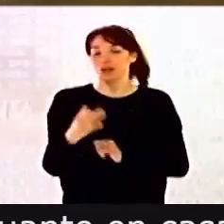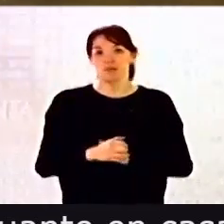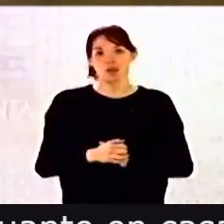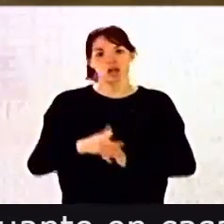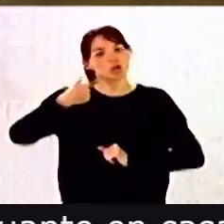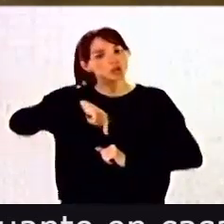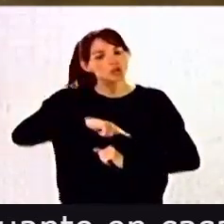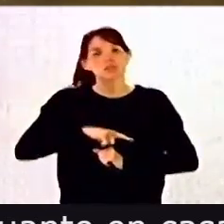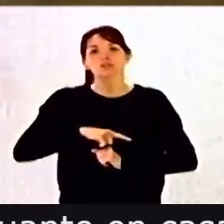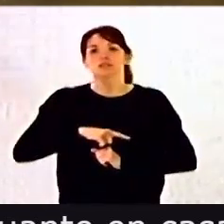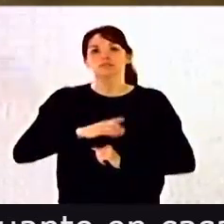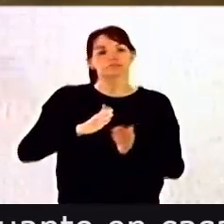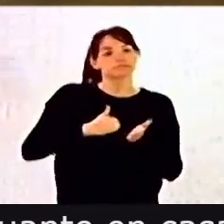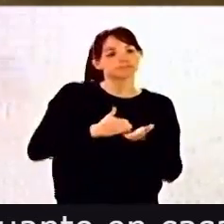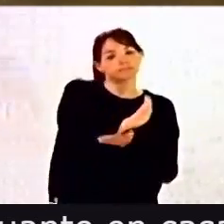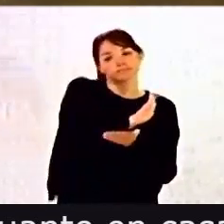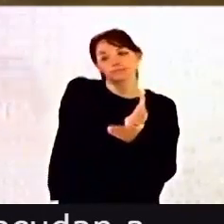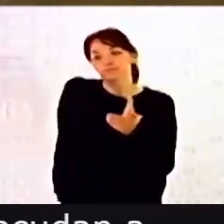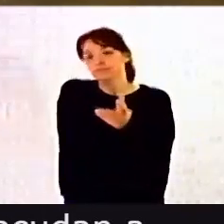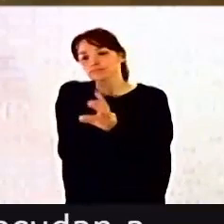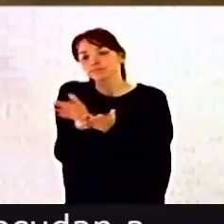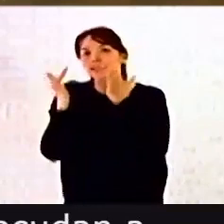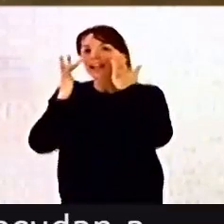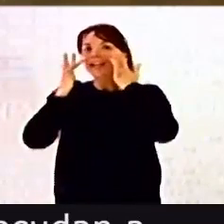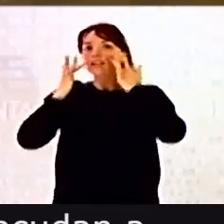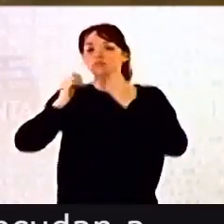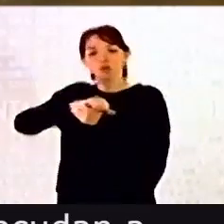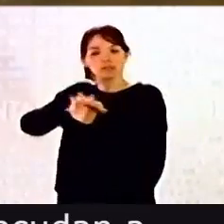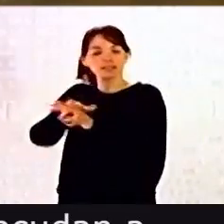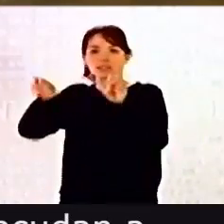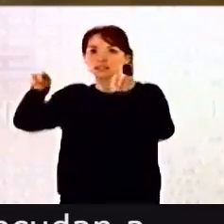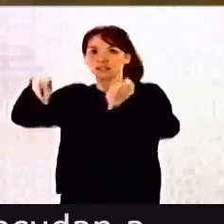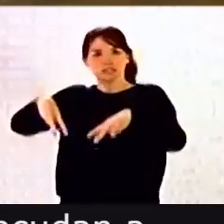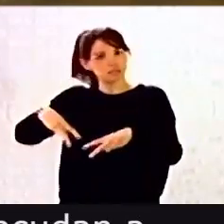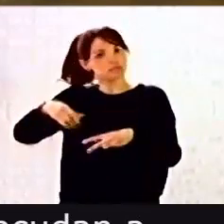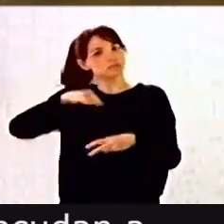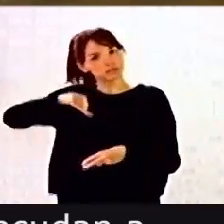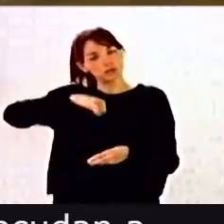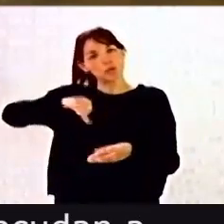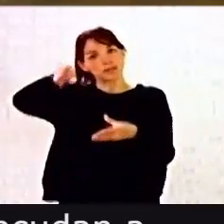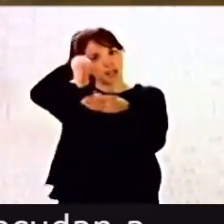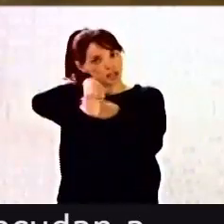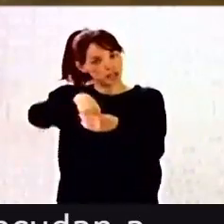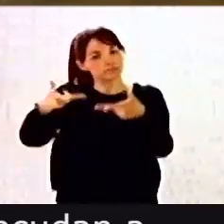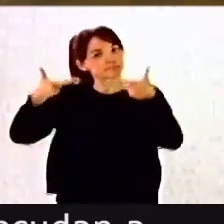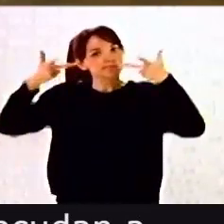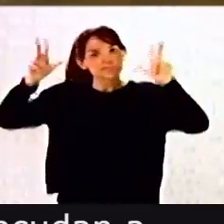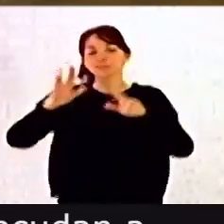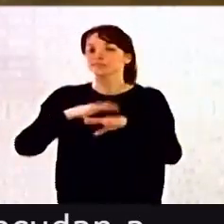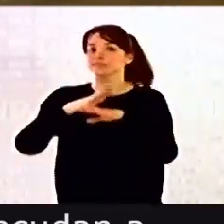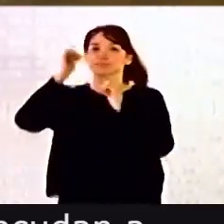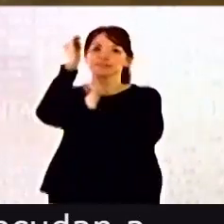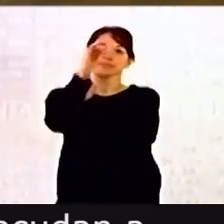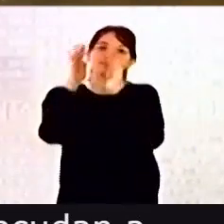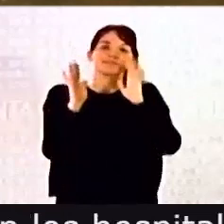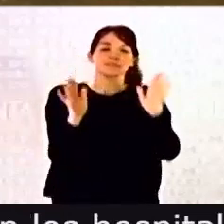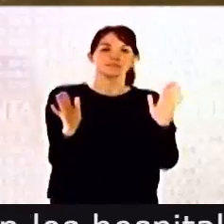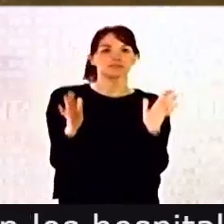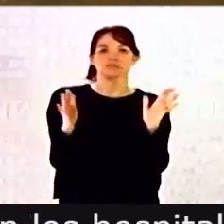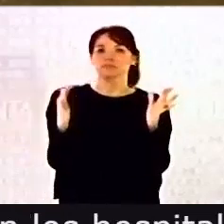circuitos limpios de COVID-19 en nuestros hospitales para poder atenderles con